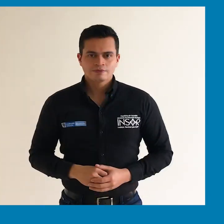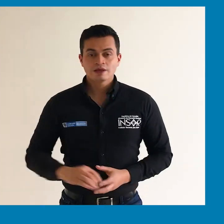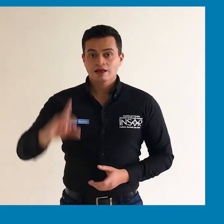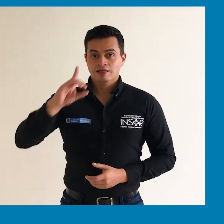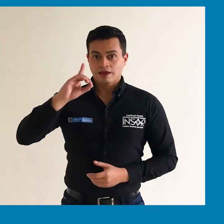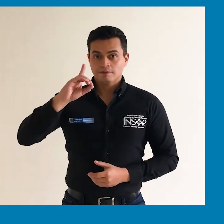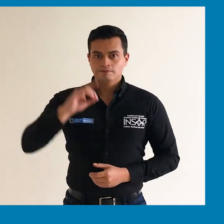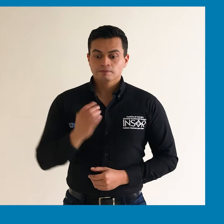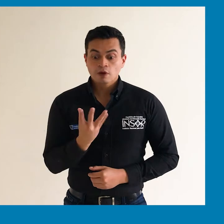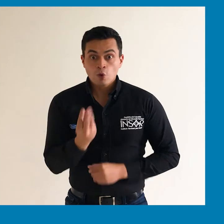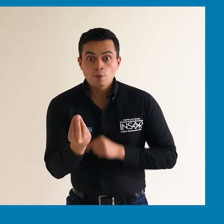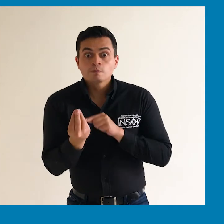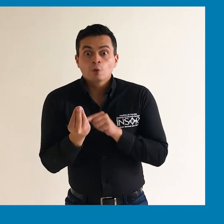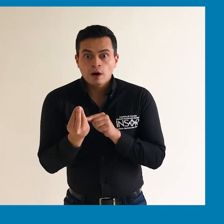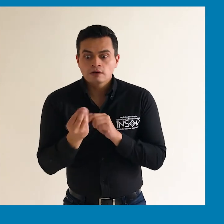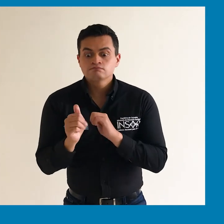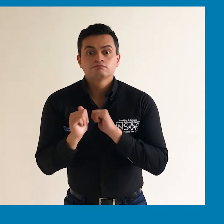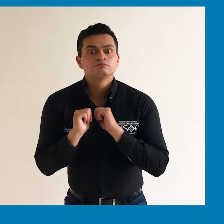D.